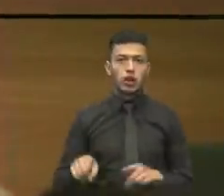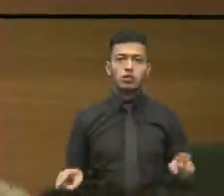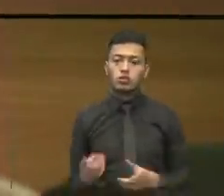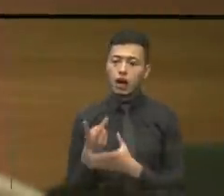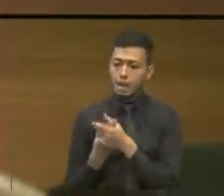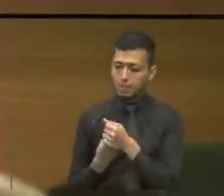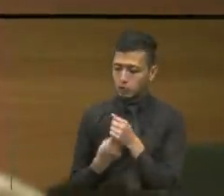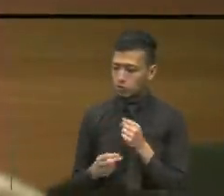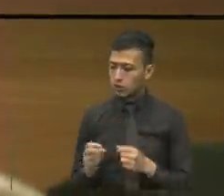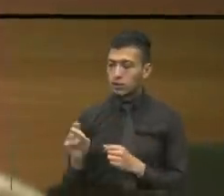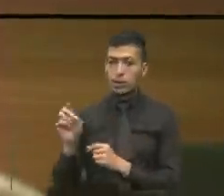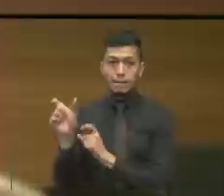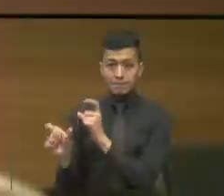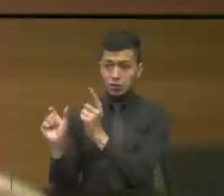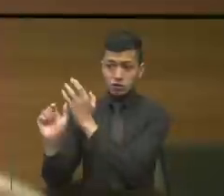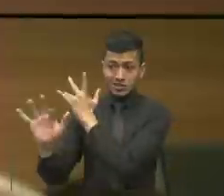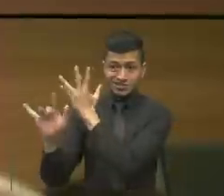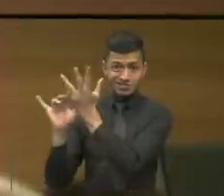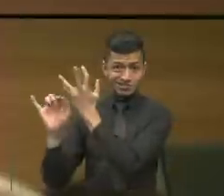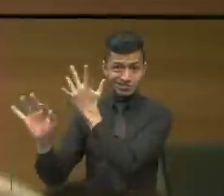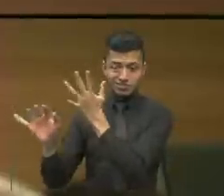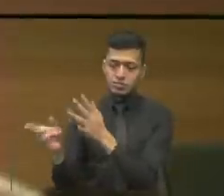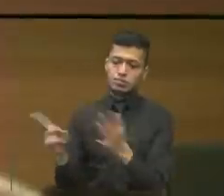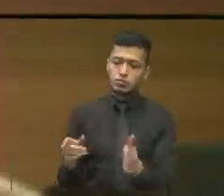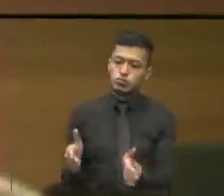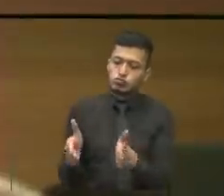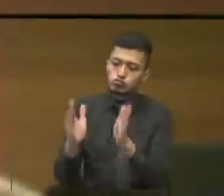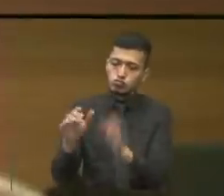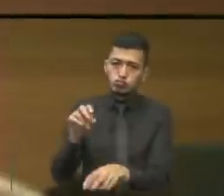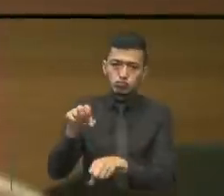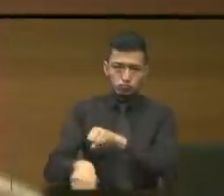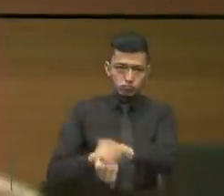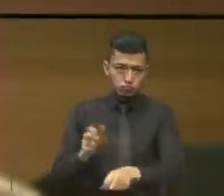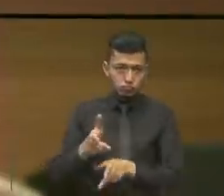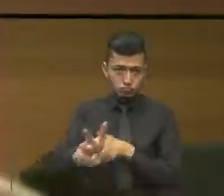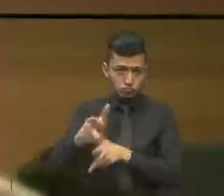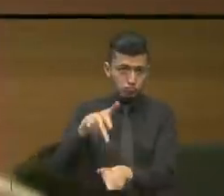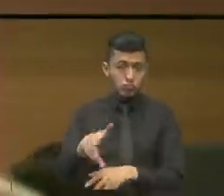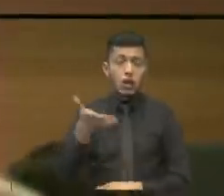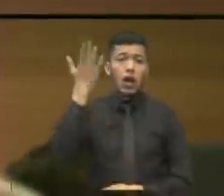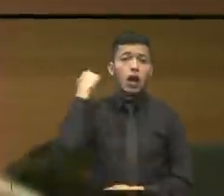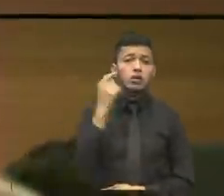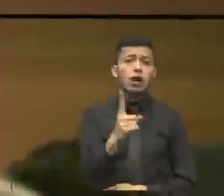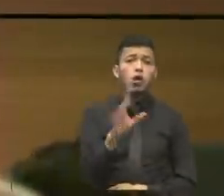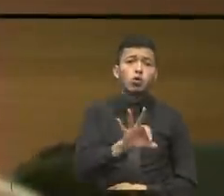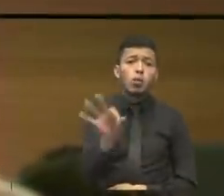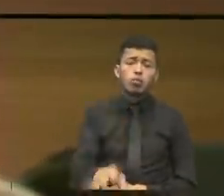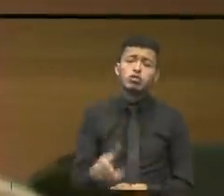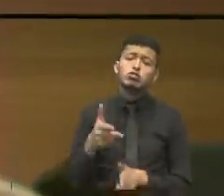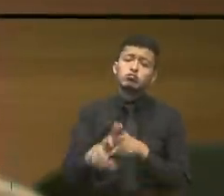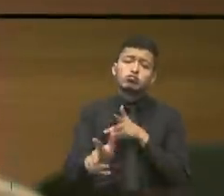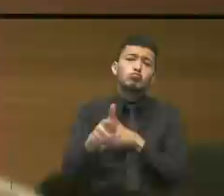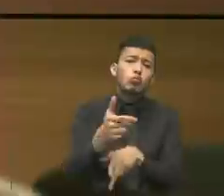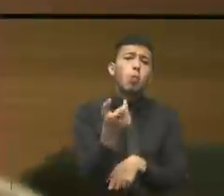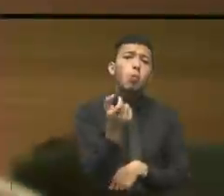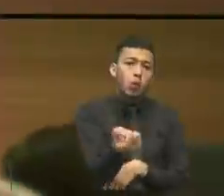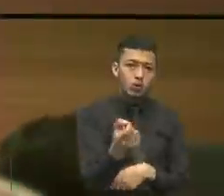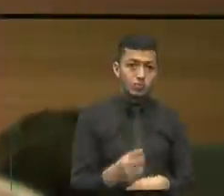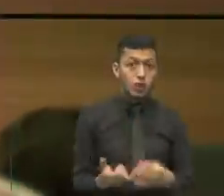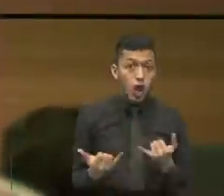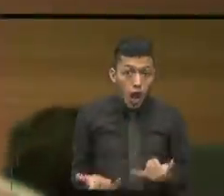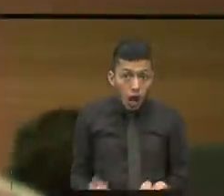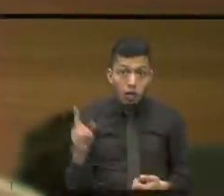ciclista. Pero en esa época, menos del 1% de los viajes se hacían en bicicleta. Hoy en día,